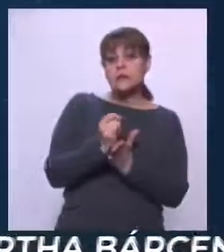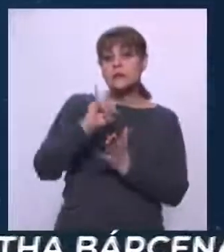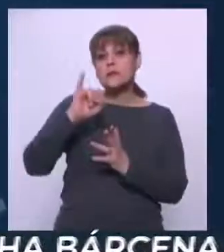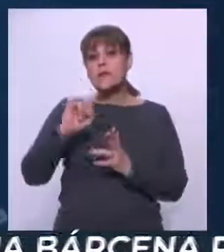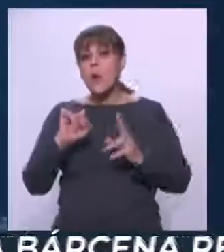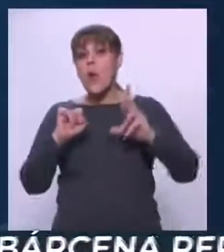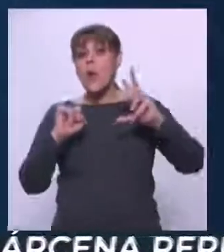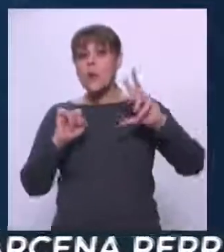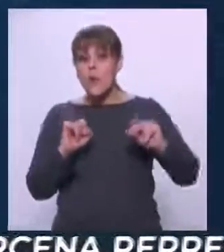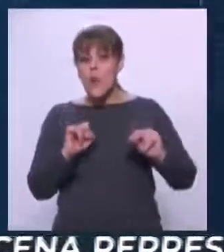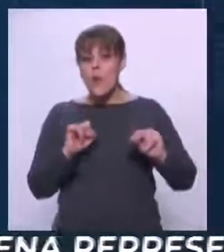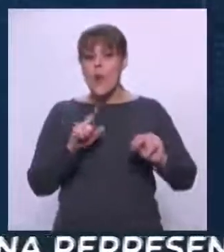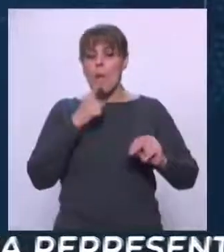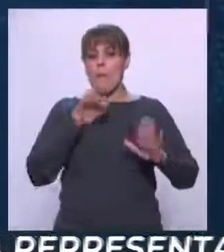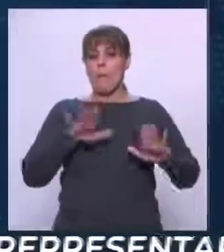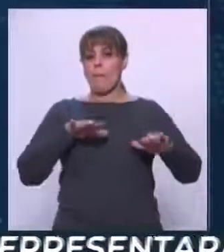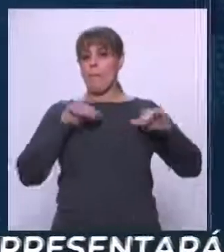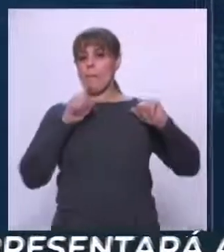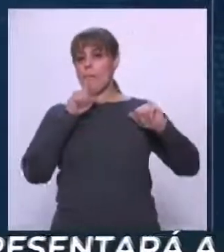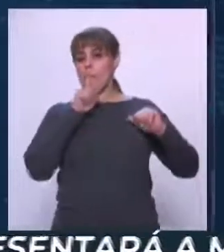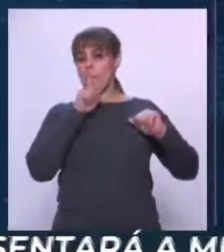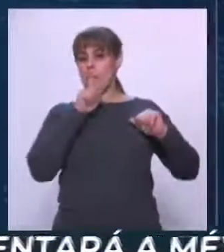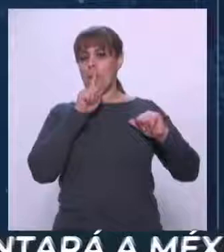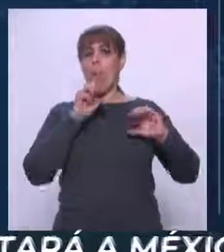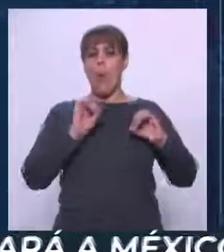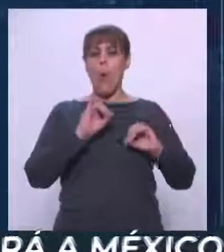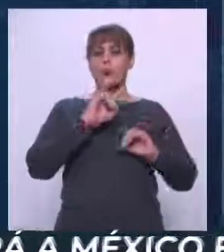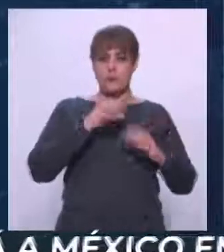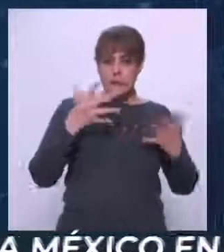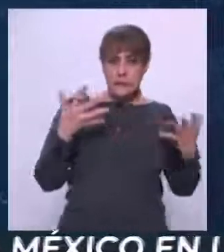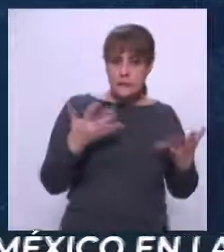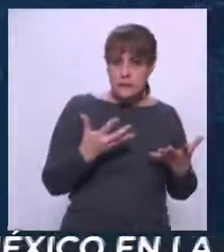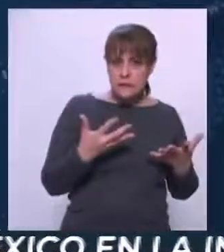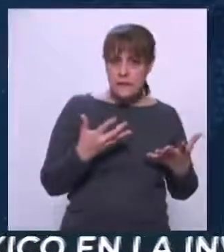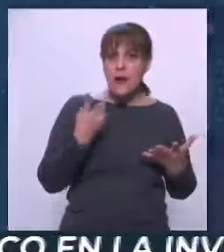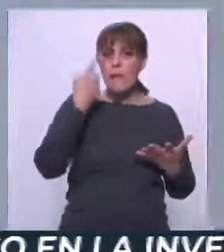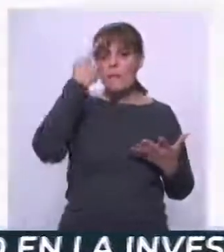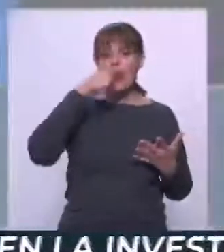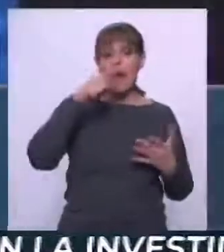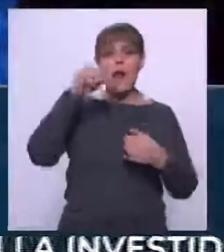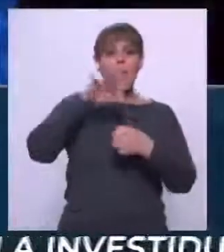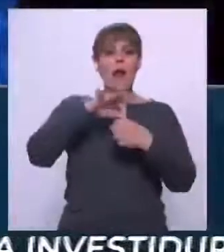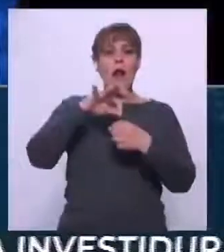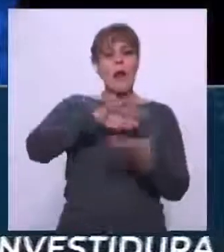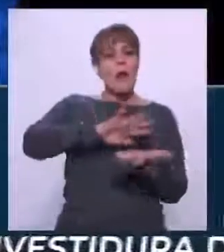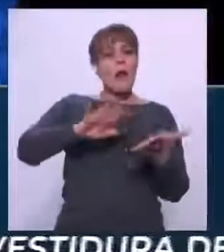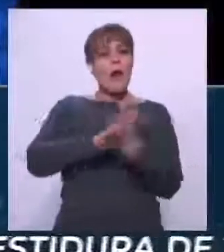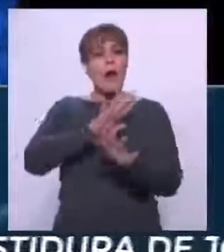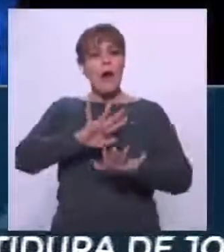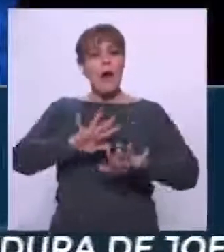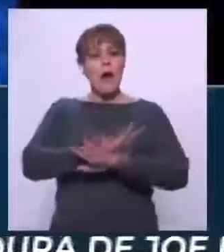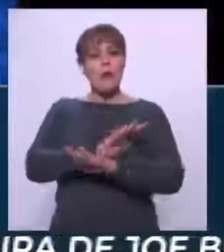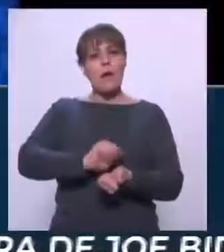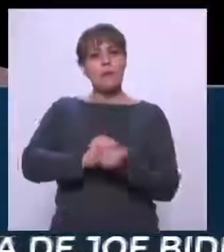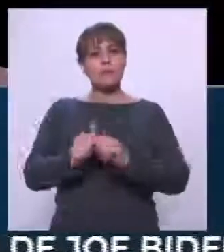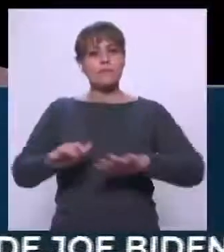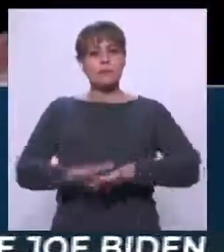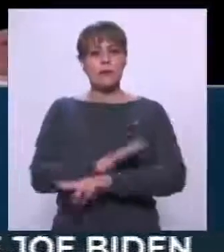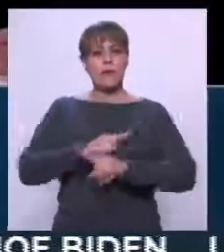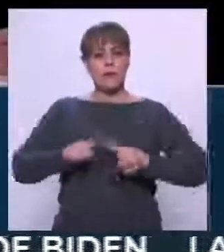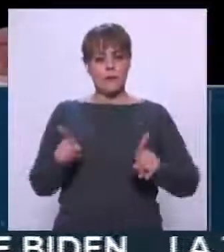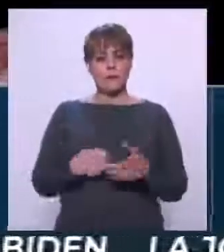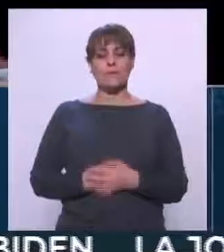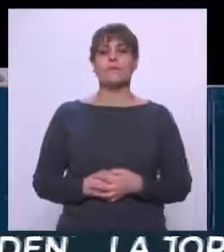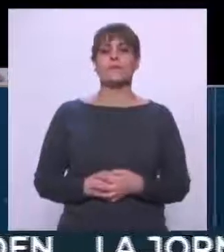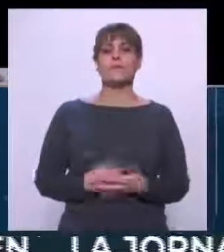que influyeron sin duda en el resultado de esa elección. Álvaro, ahora que se habla de que buscan pues